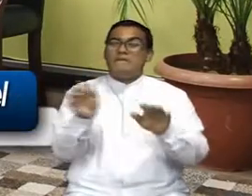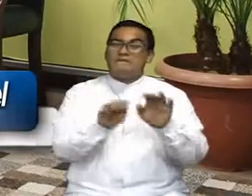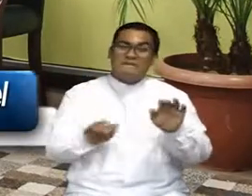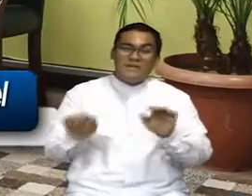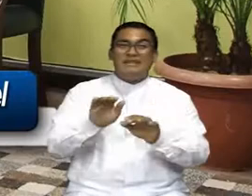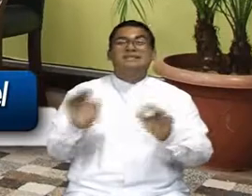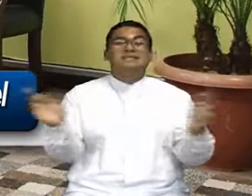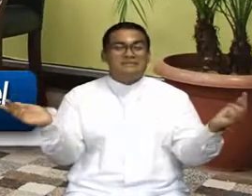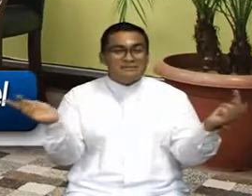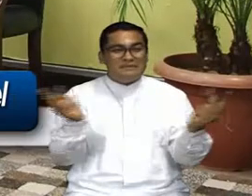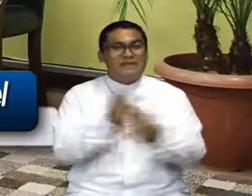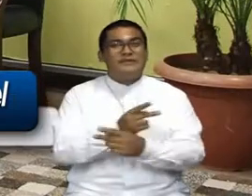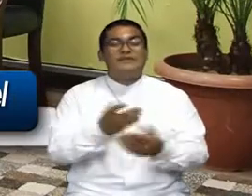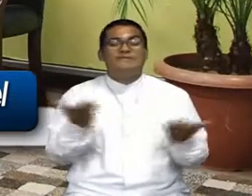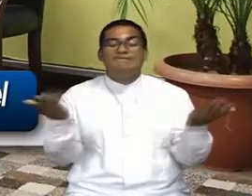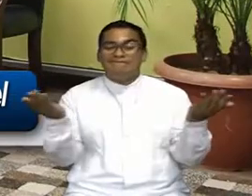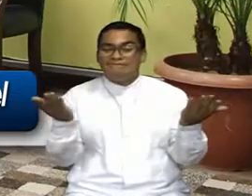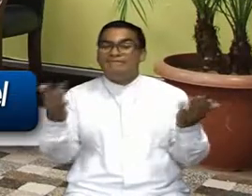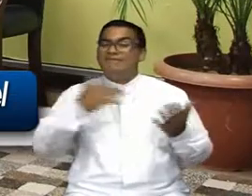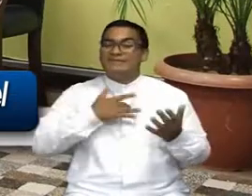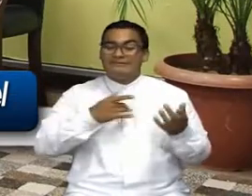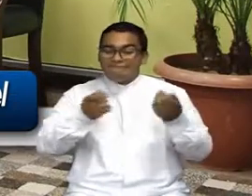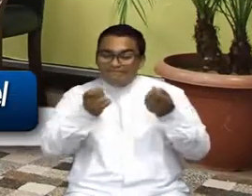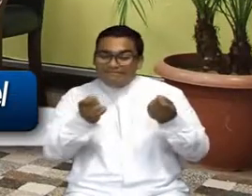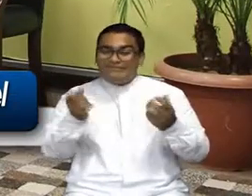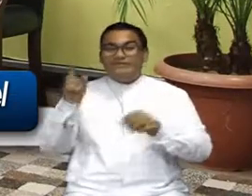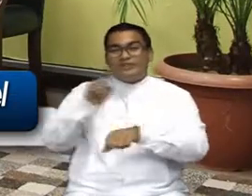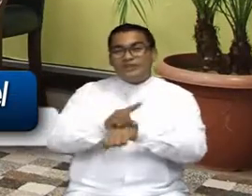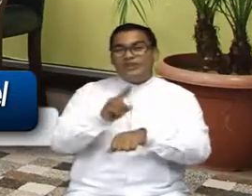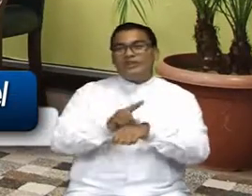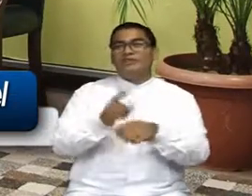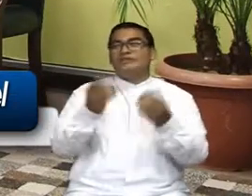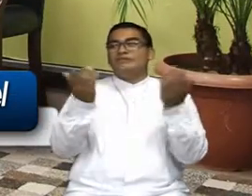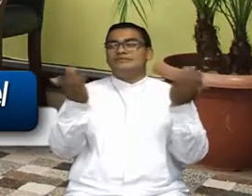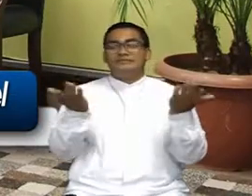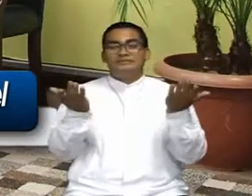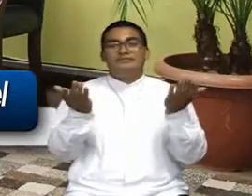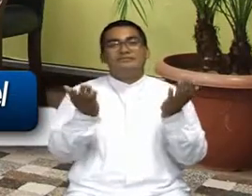crónicas que requieren de manejo ya médico. Hematológico. Ahora,